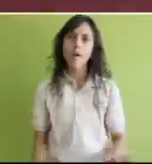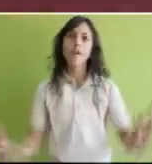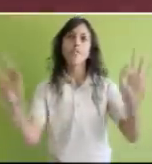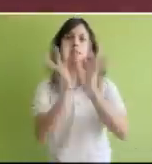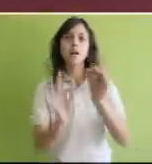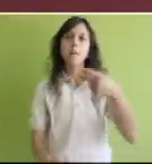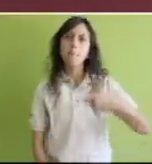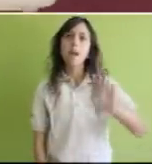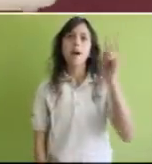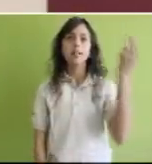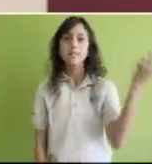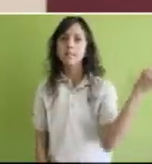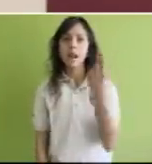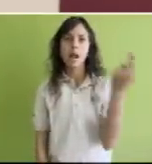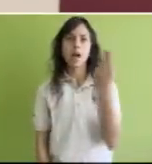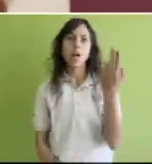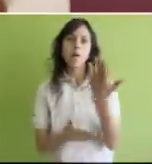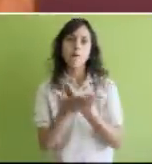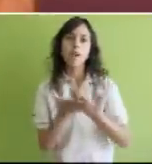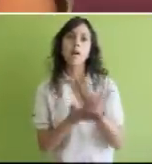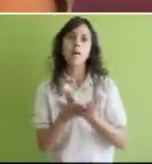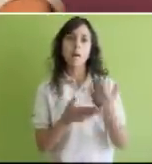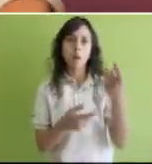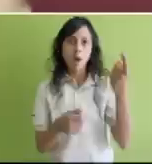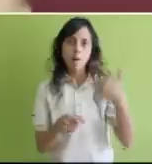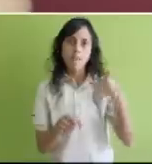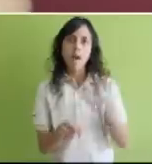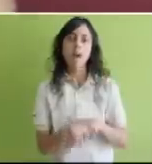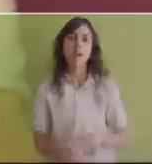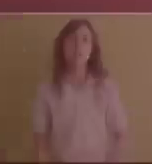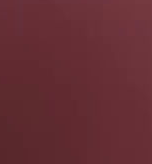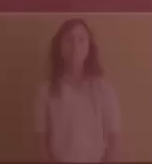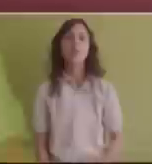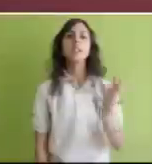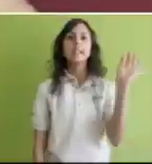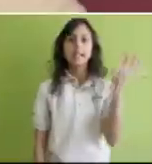Es mejor prevenir y sanarlas con remedios naturales.